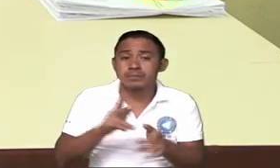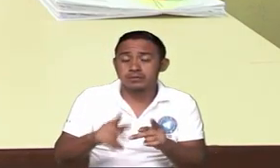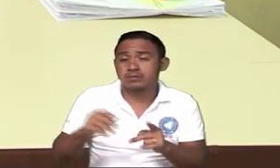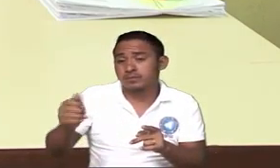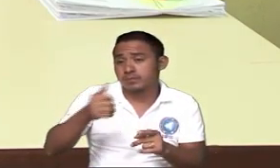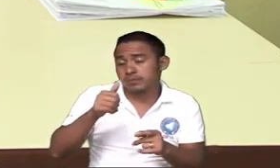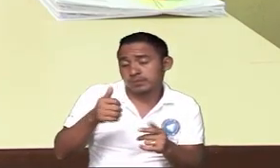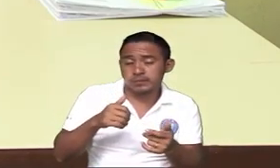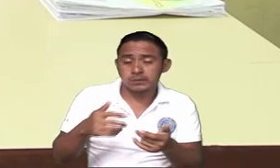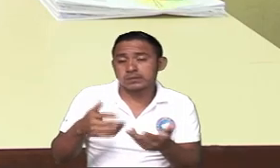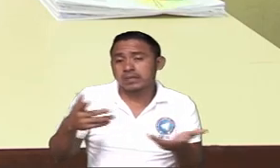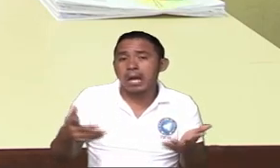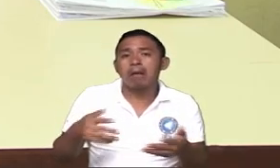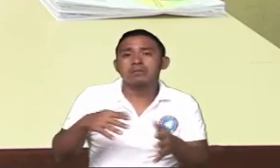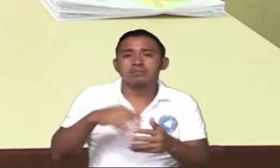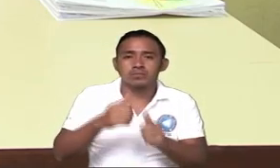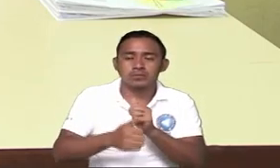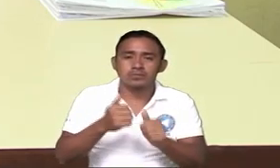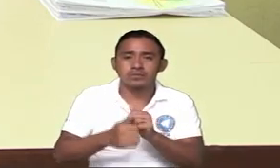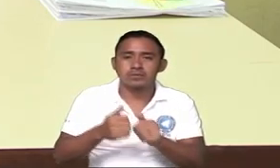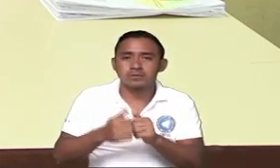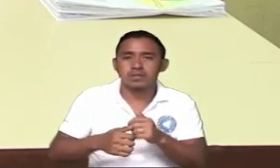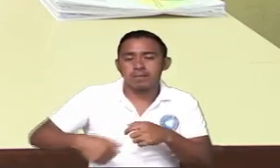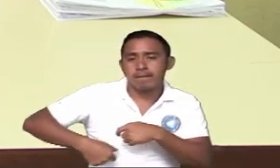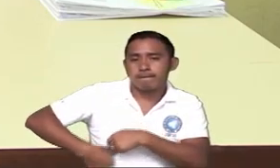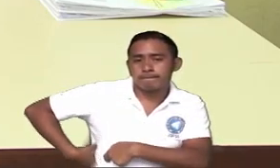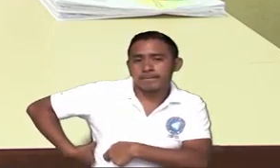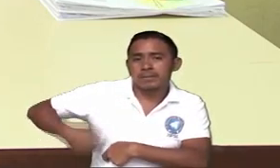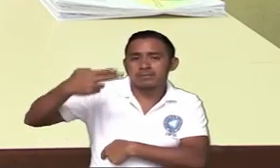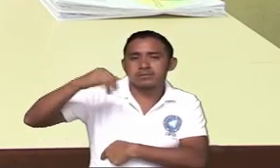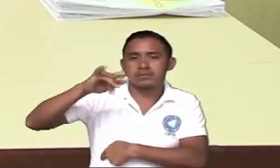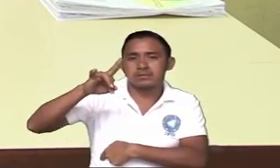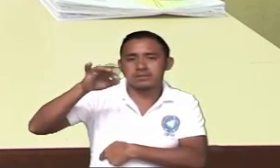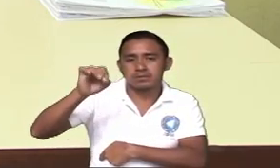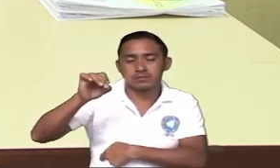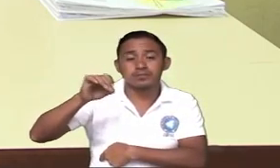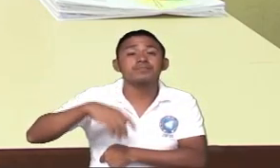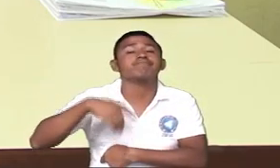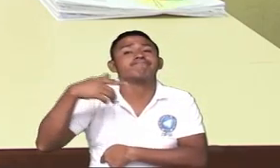te va a presentar una disfunción hepática a nivel hígado